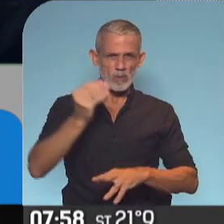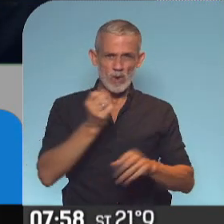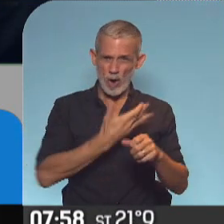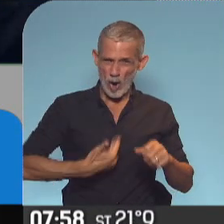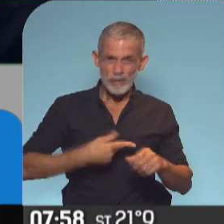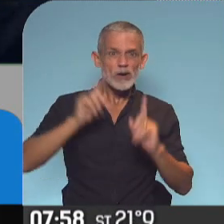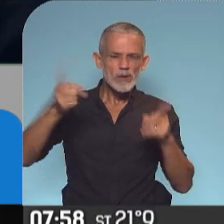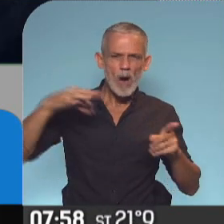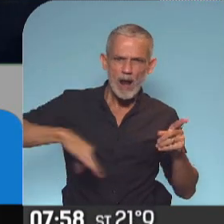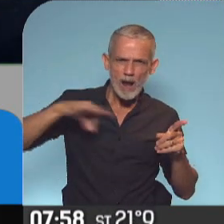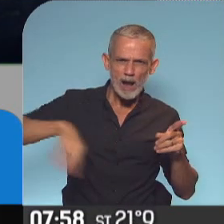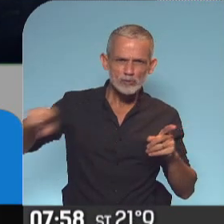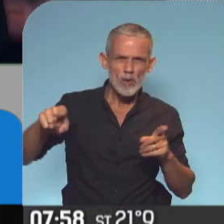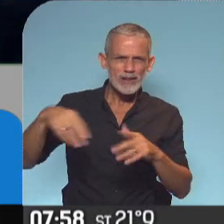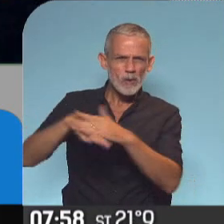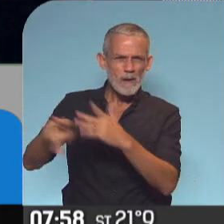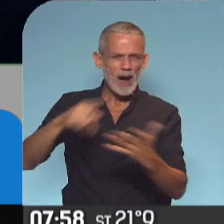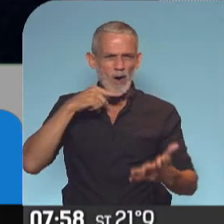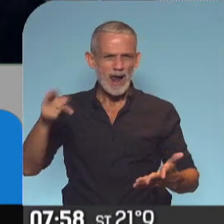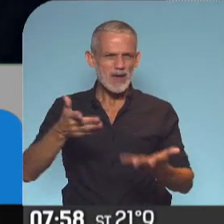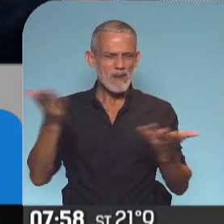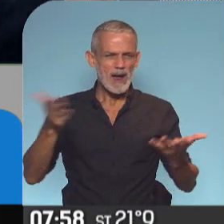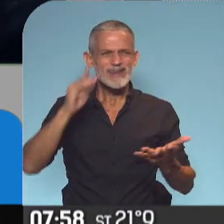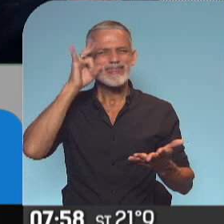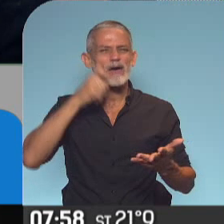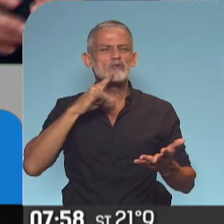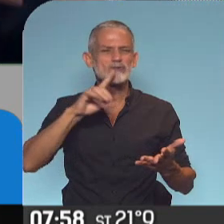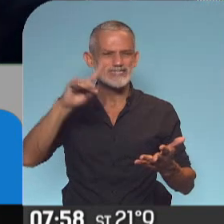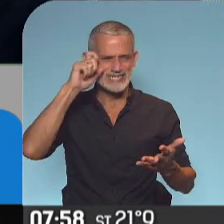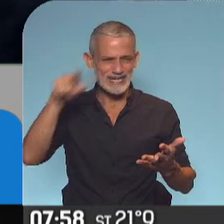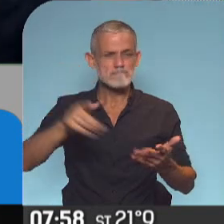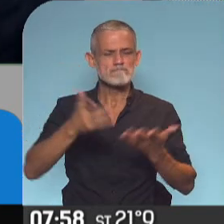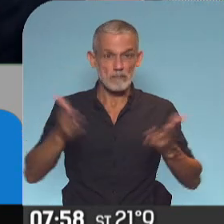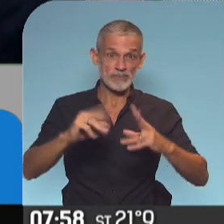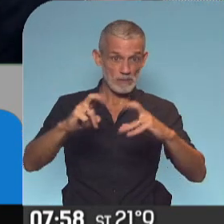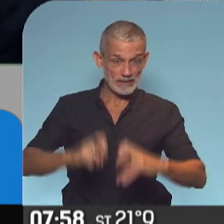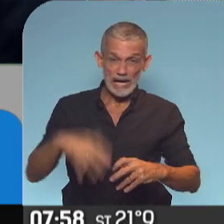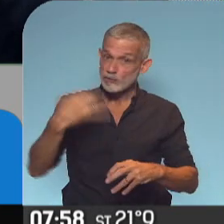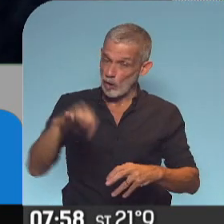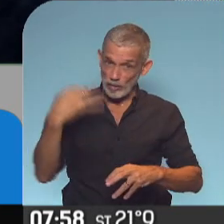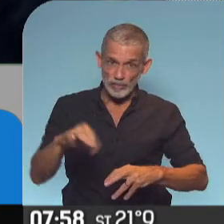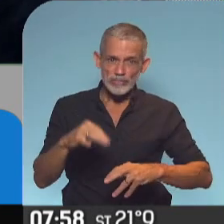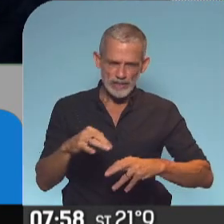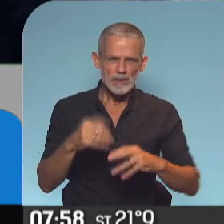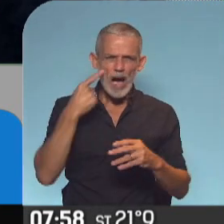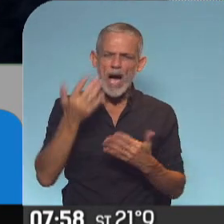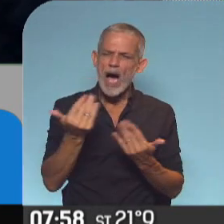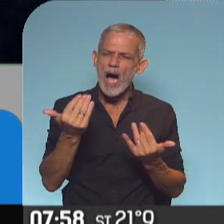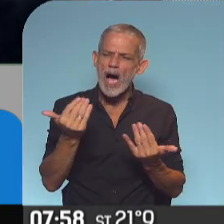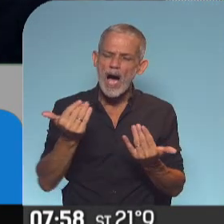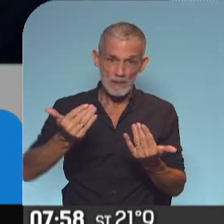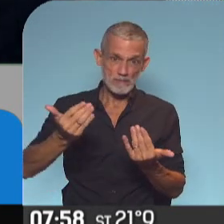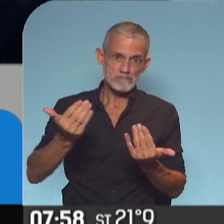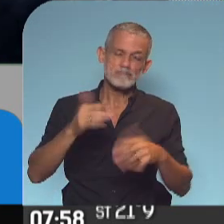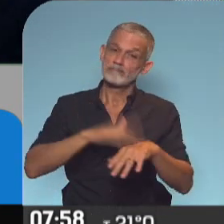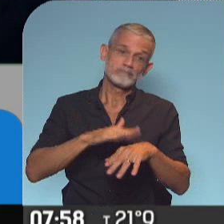público. Entonces, me imagino que si la investigación es como debe hacerse, con la amplitud necesaria, se van a poder establecer algún